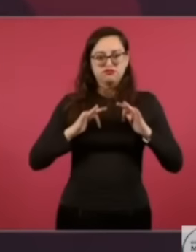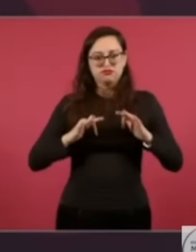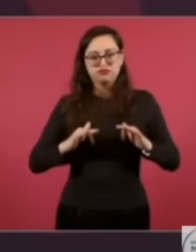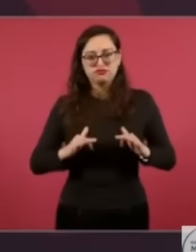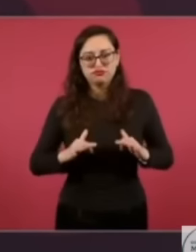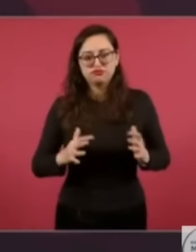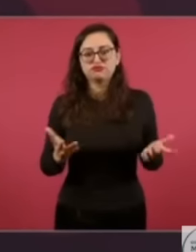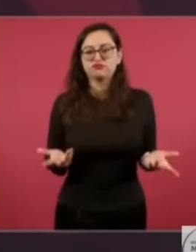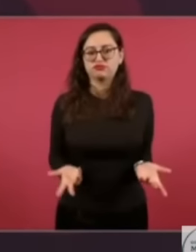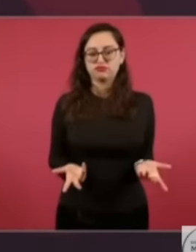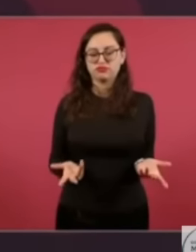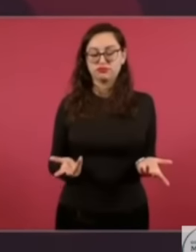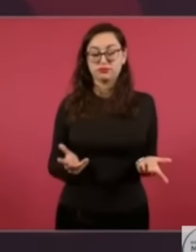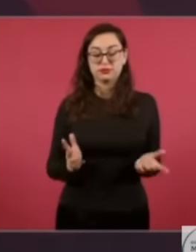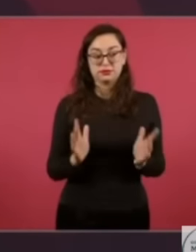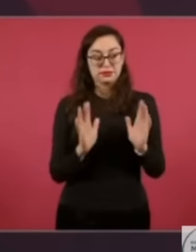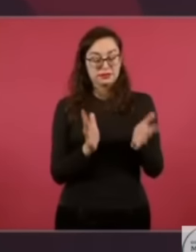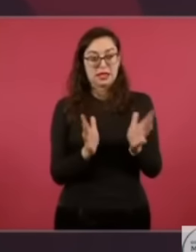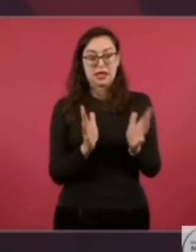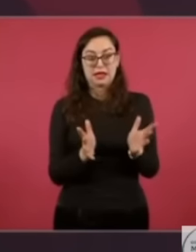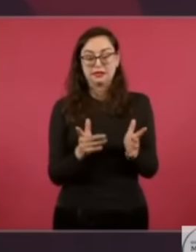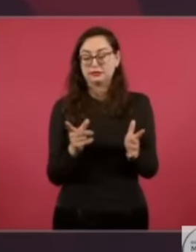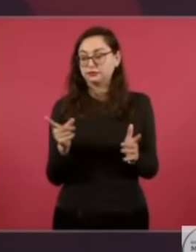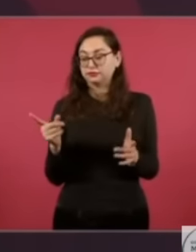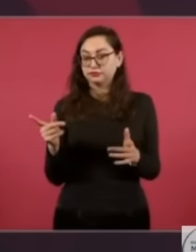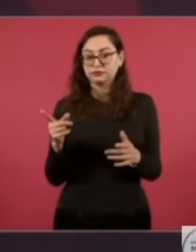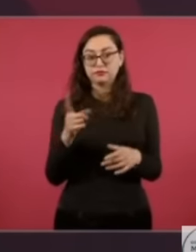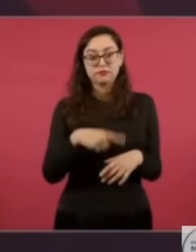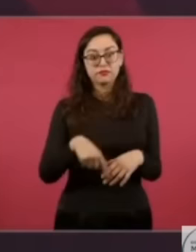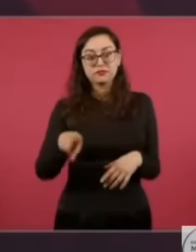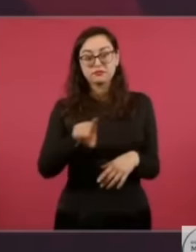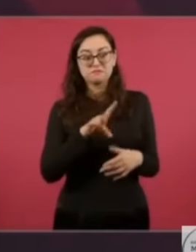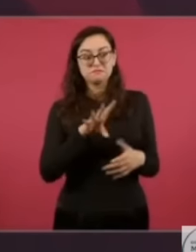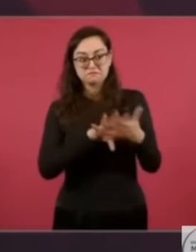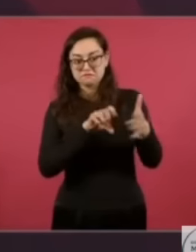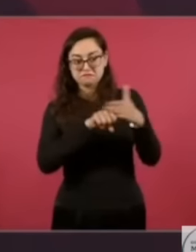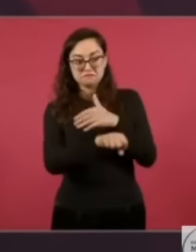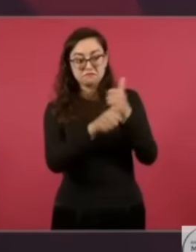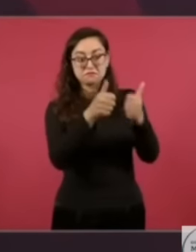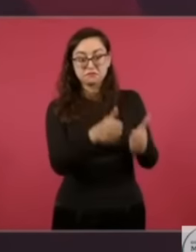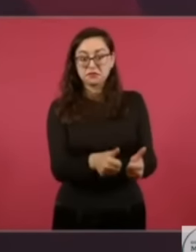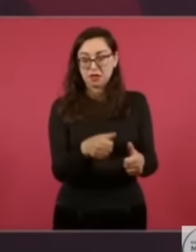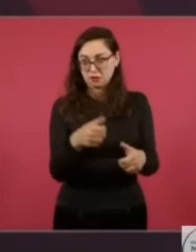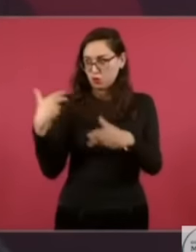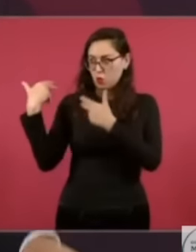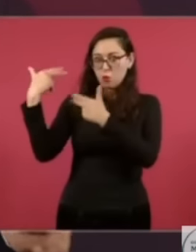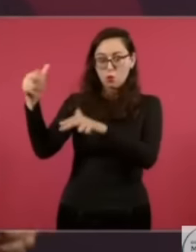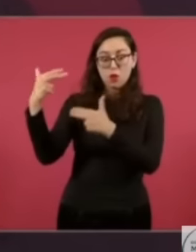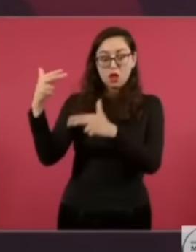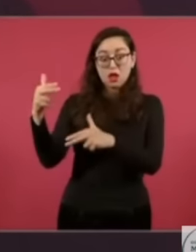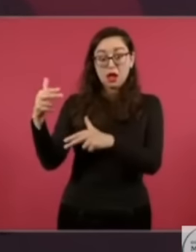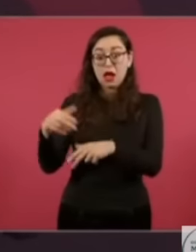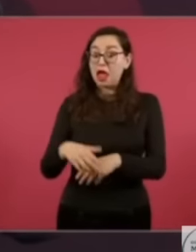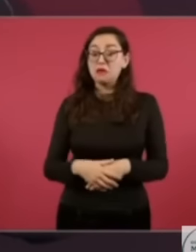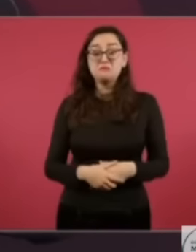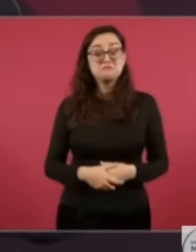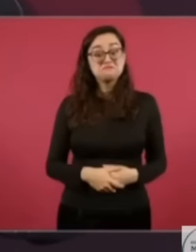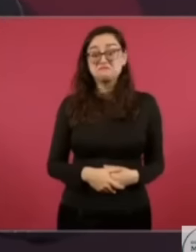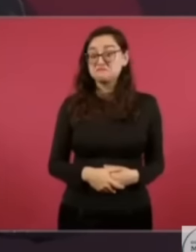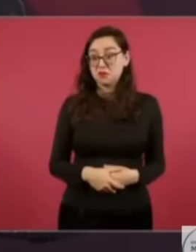del crimen organizado o a delincuentes de cuello blanco. Pues no, aquí acabamos de ver